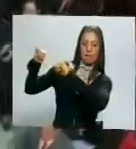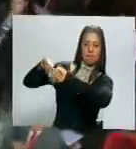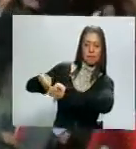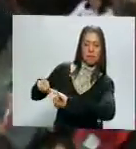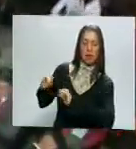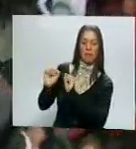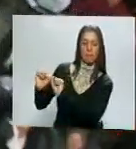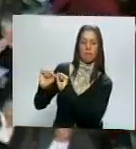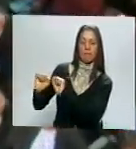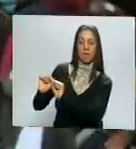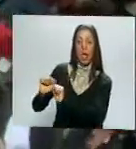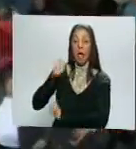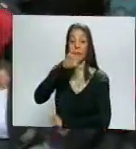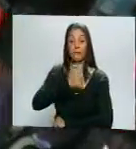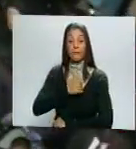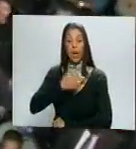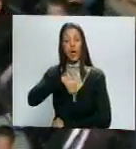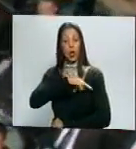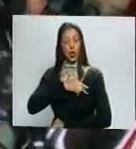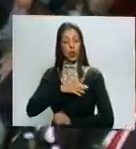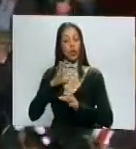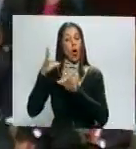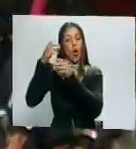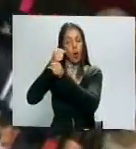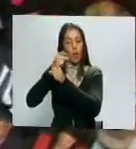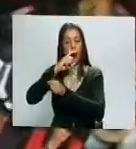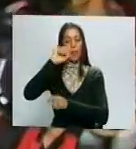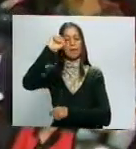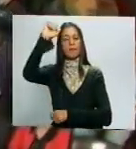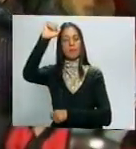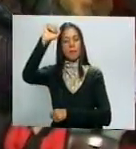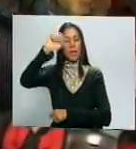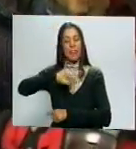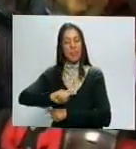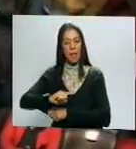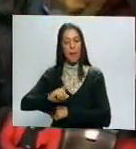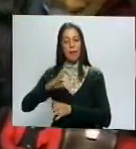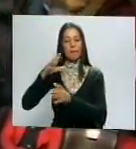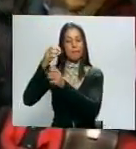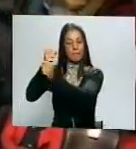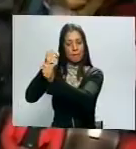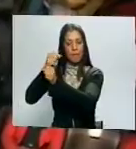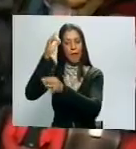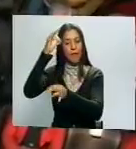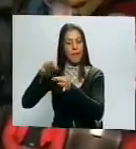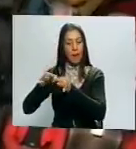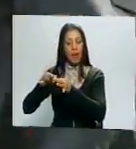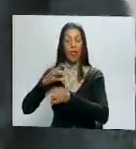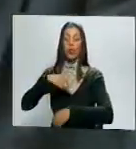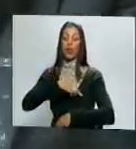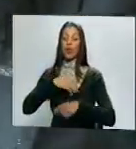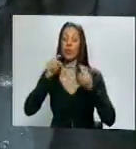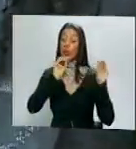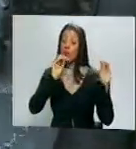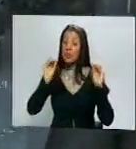De verdad debemos confiar en el presidente obrero. Pero también invitamos a la reflexión